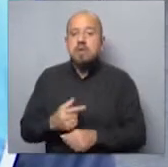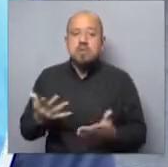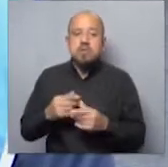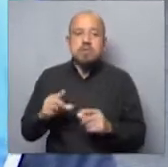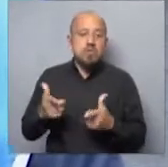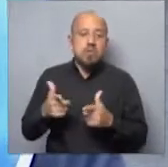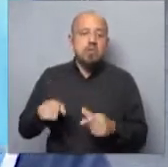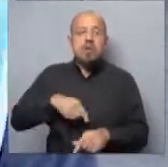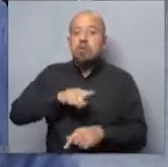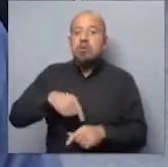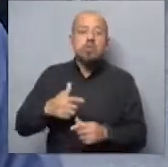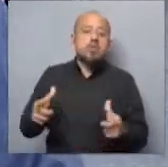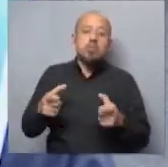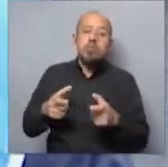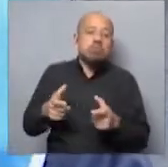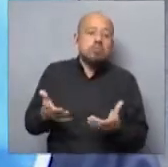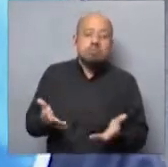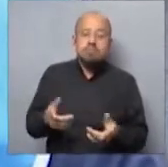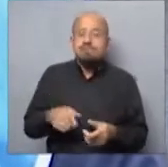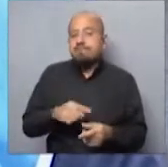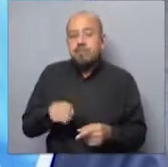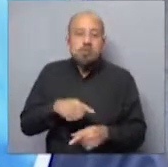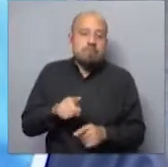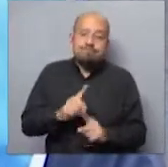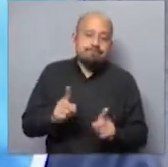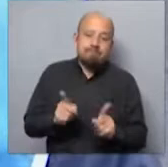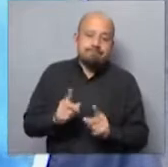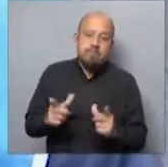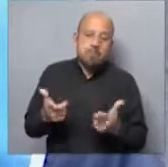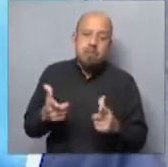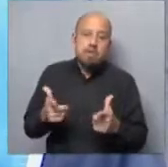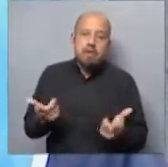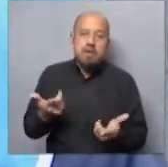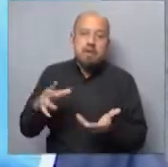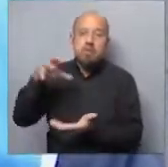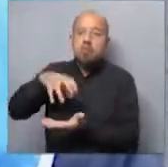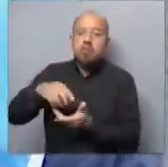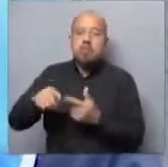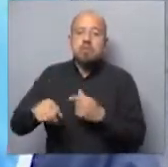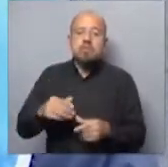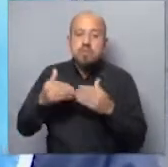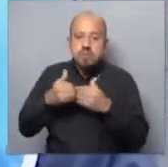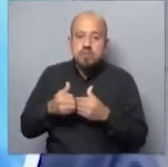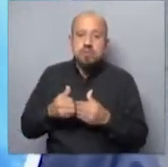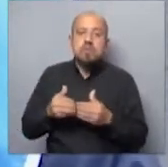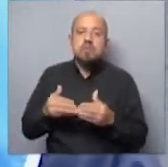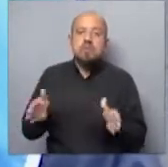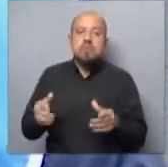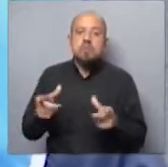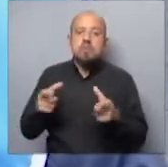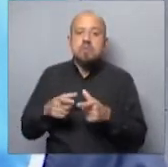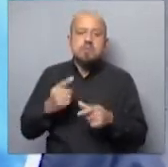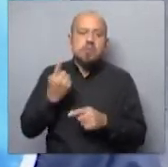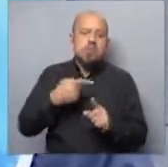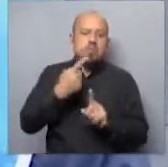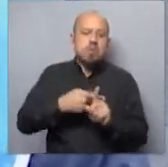un lugar donde reunirse? No había ningún lugar. Inclusive empezamos a reunirnos los primeros tiempos,